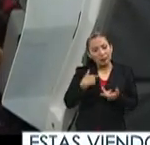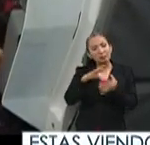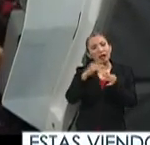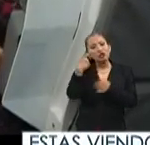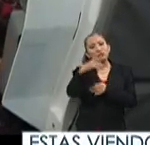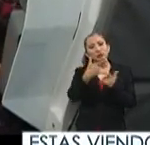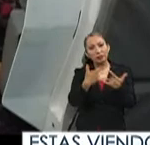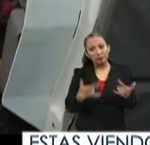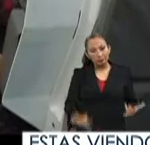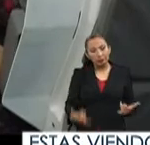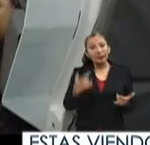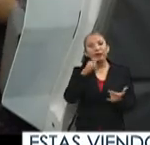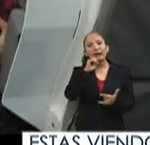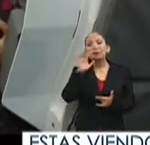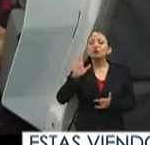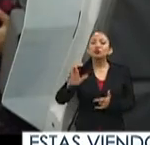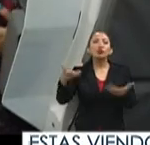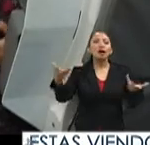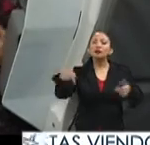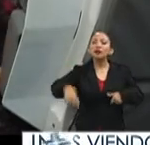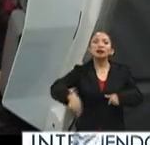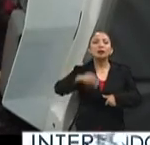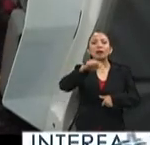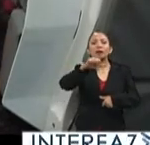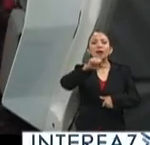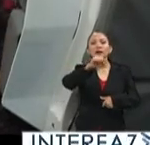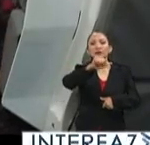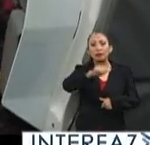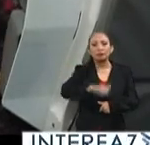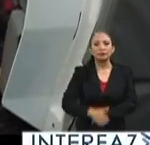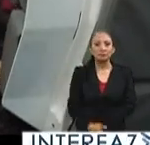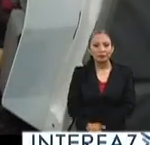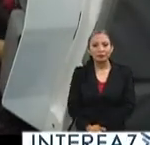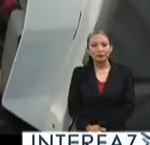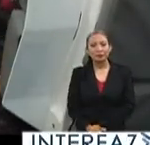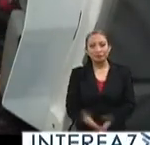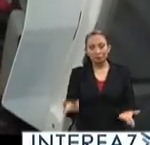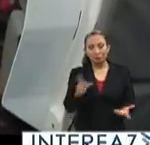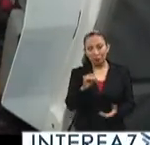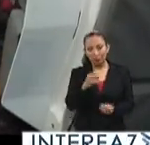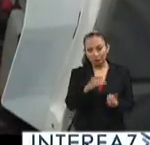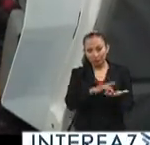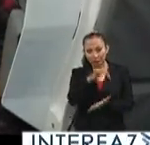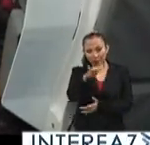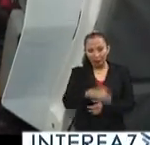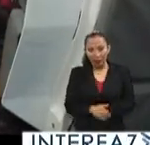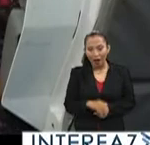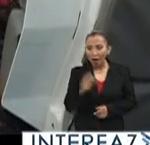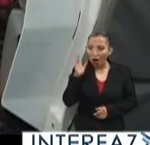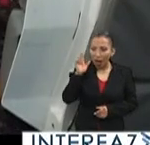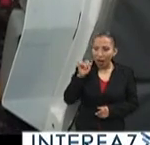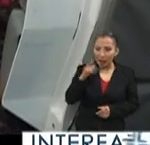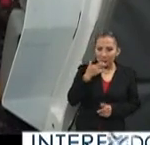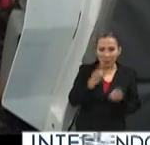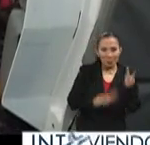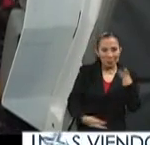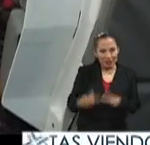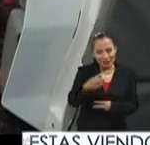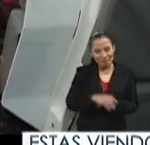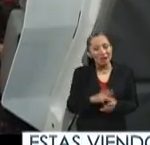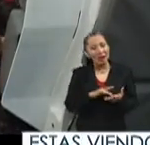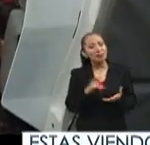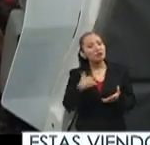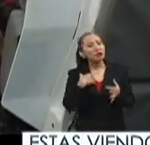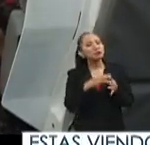poco de su historia y también de lo que hace aquí en el Johnson Space Center de NASA. Pedro, muchísimas gracias. Hola Ana Cristina, bienvenida.